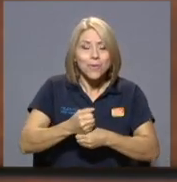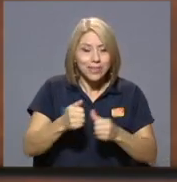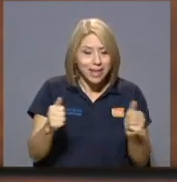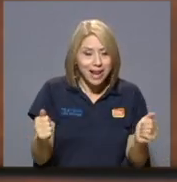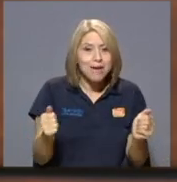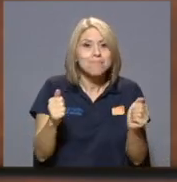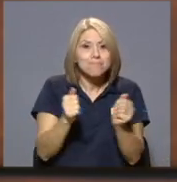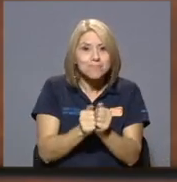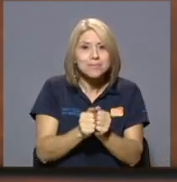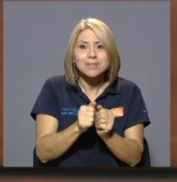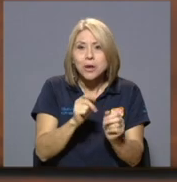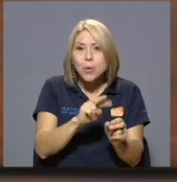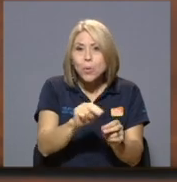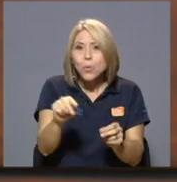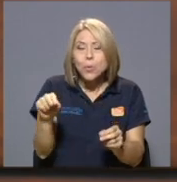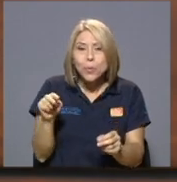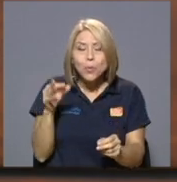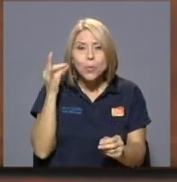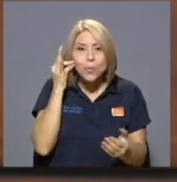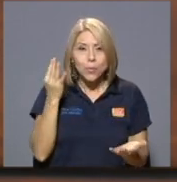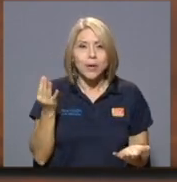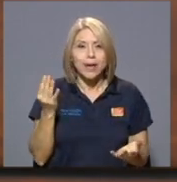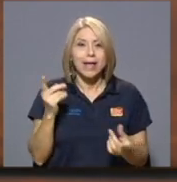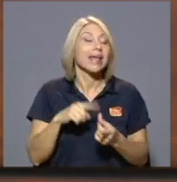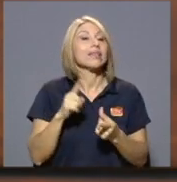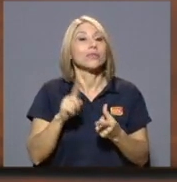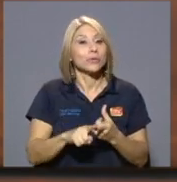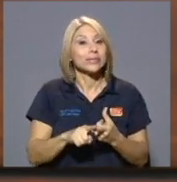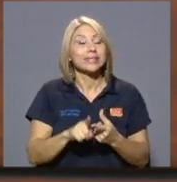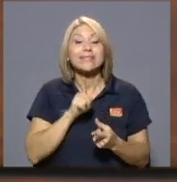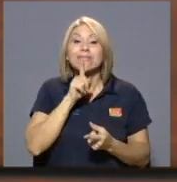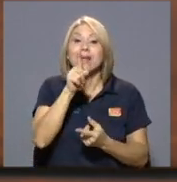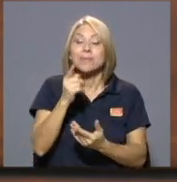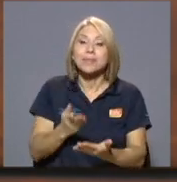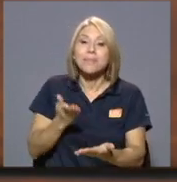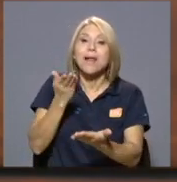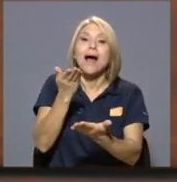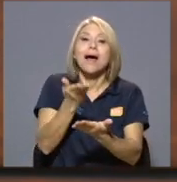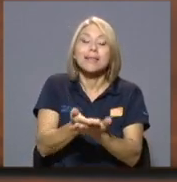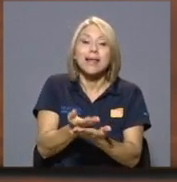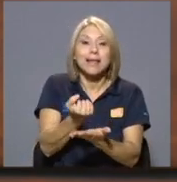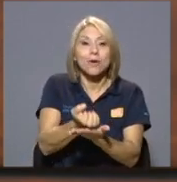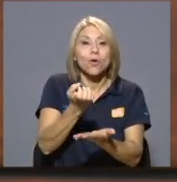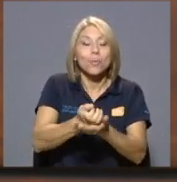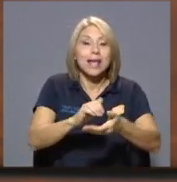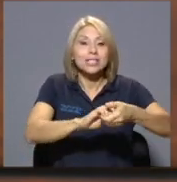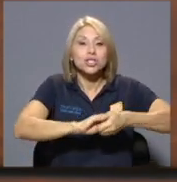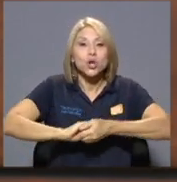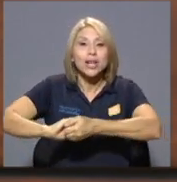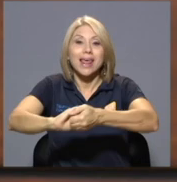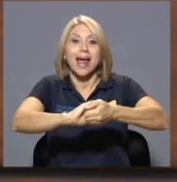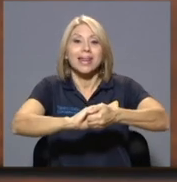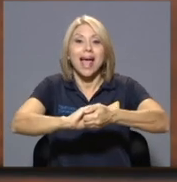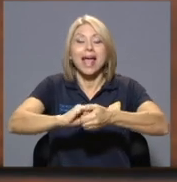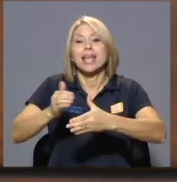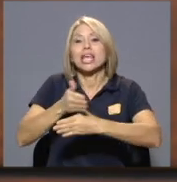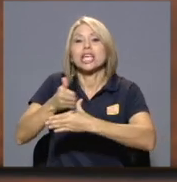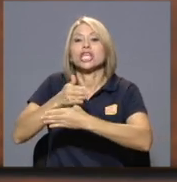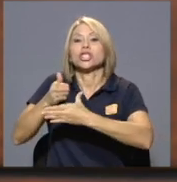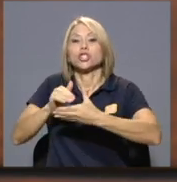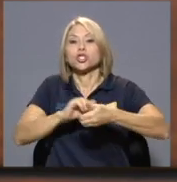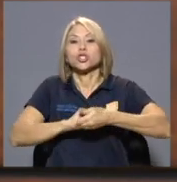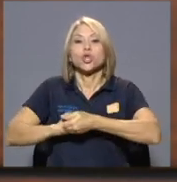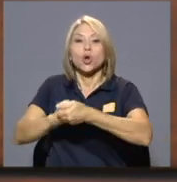¿verdad? Entonces, realmente poder plantear una economía solidaria y sororaria desde poder adquirir,